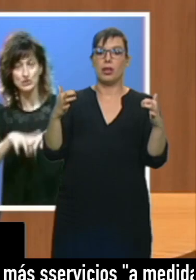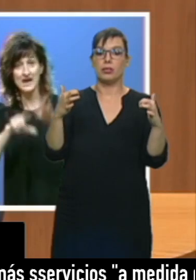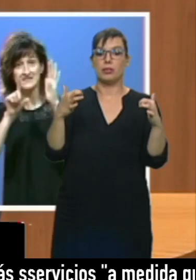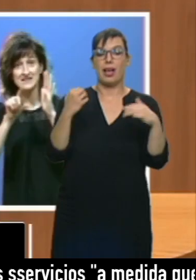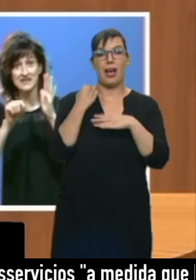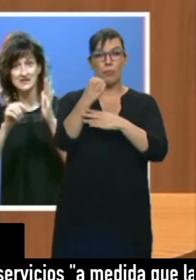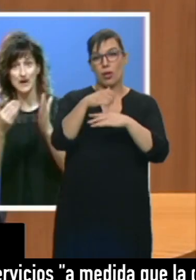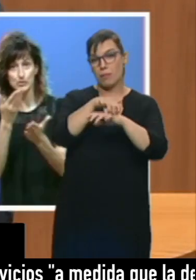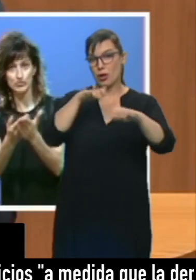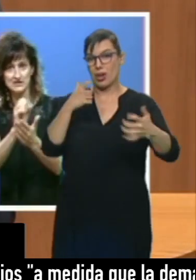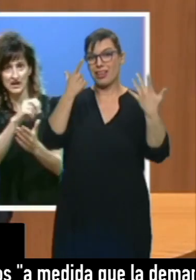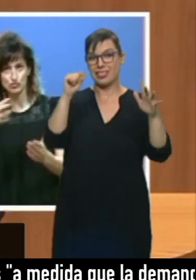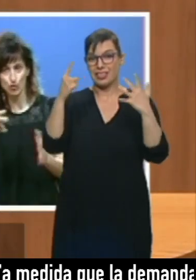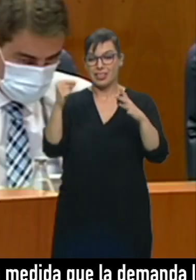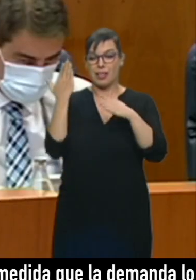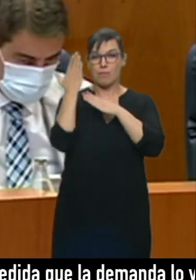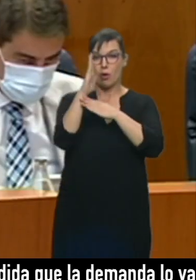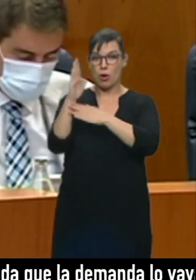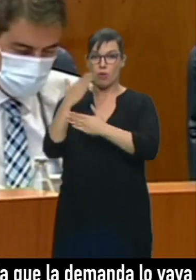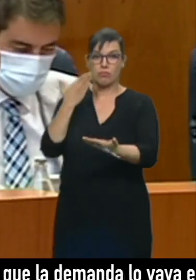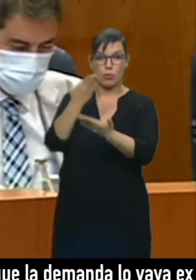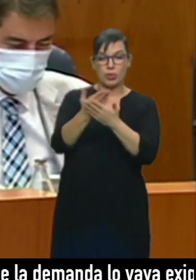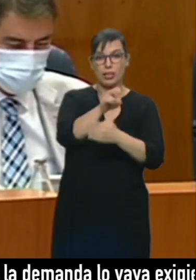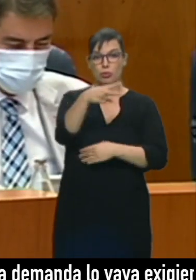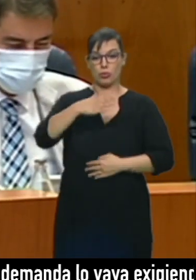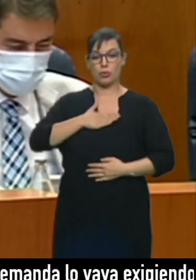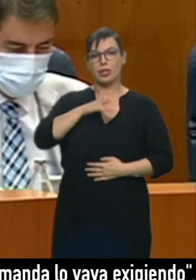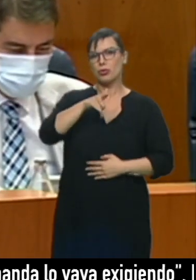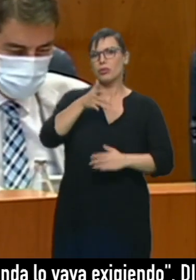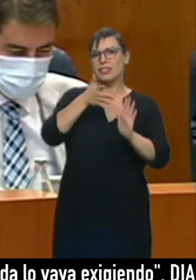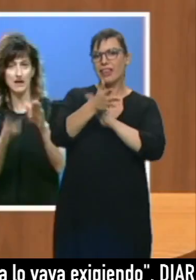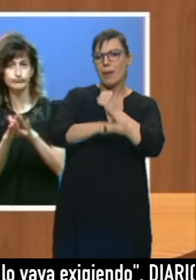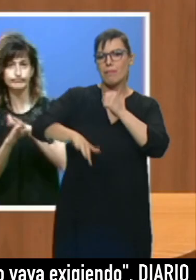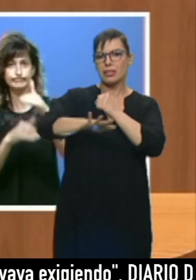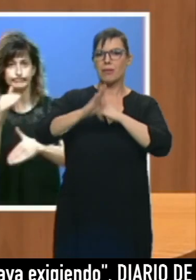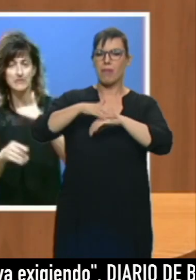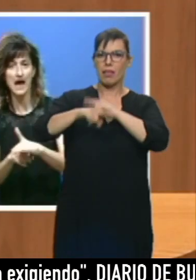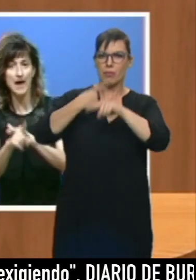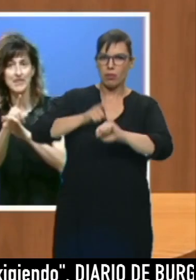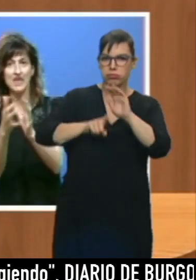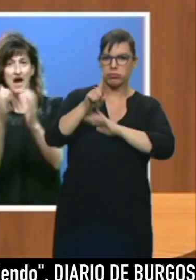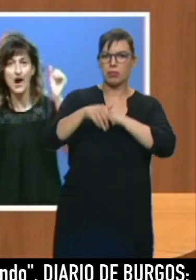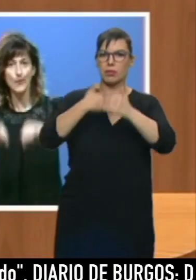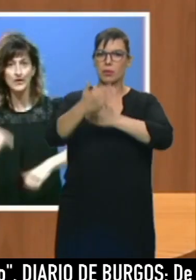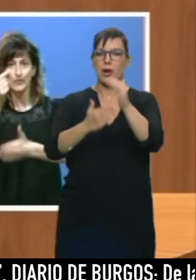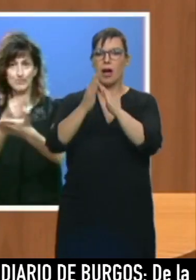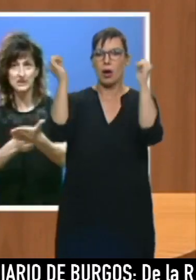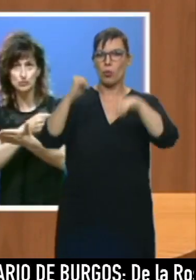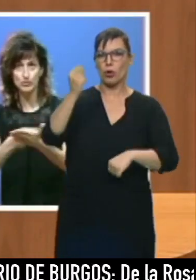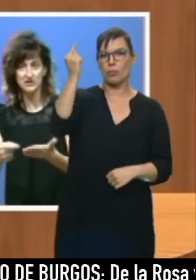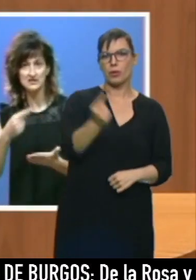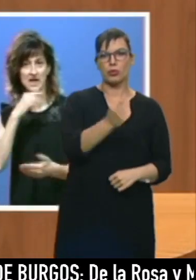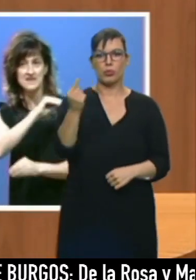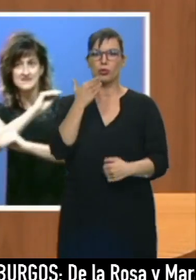propuestas de resolución que hemos presentado, esa será la base para continuar avanzando en un acuerdo de presupuestos a los que llamo